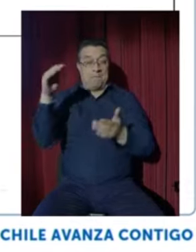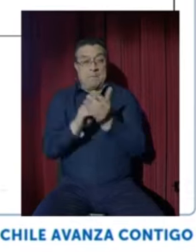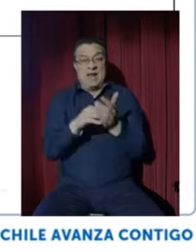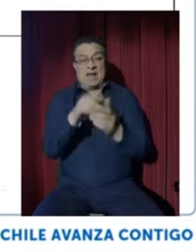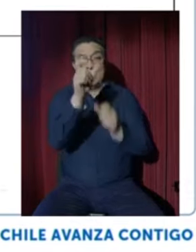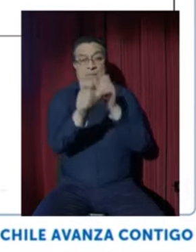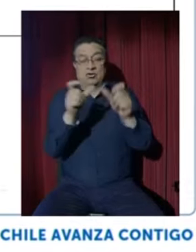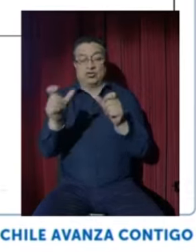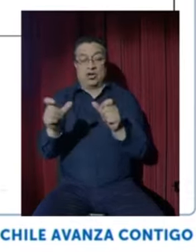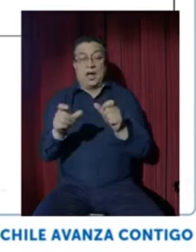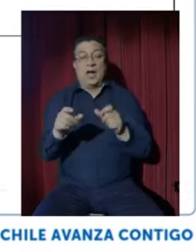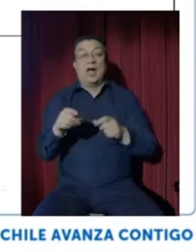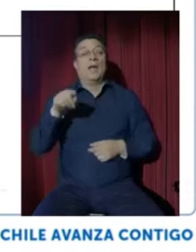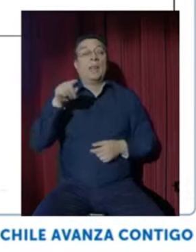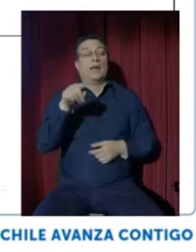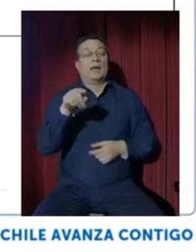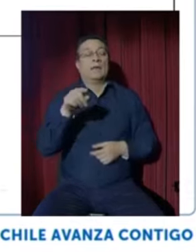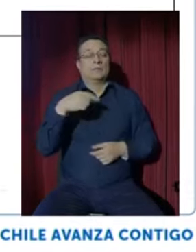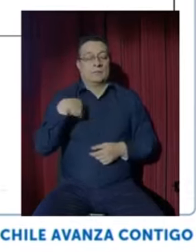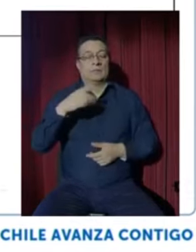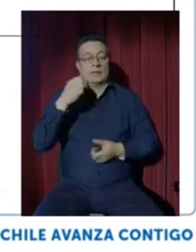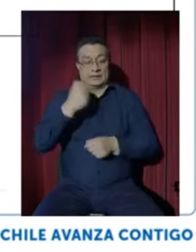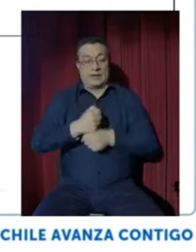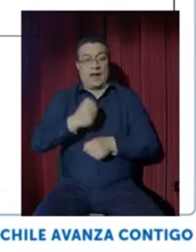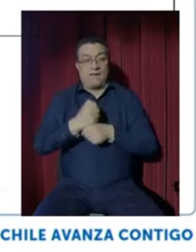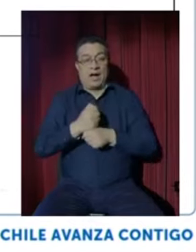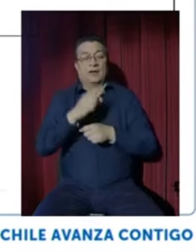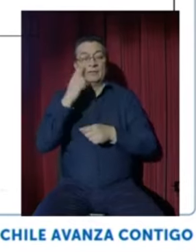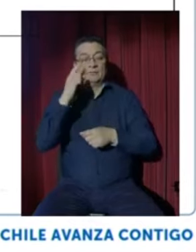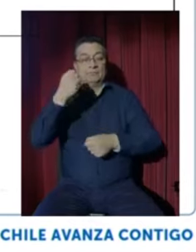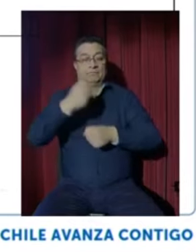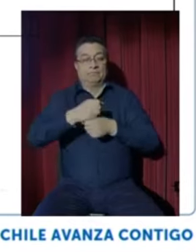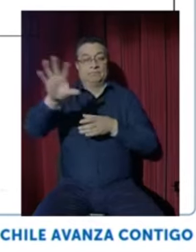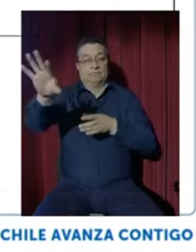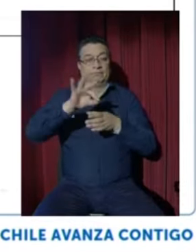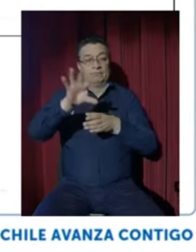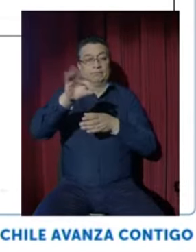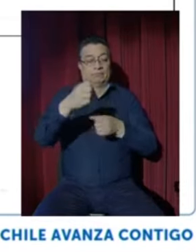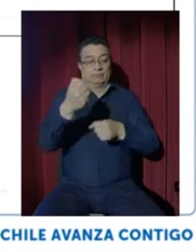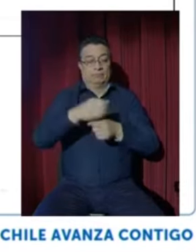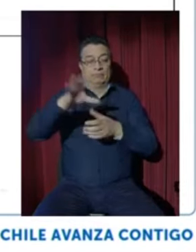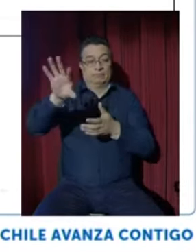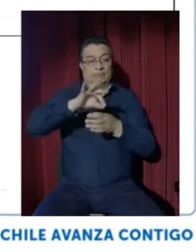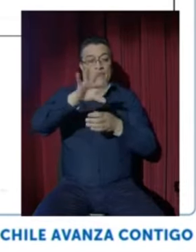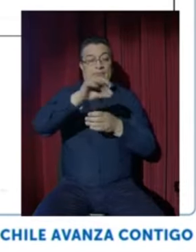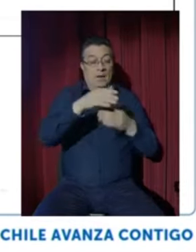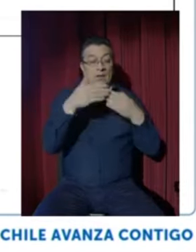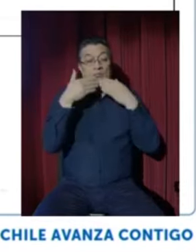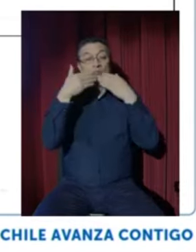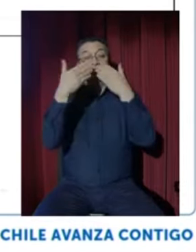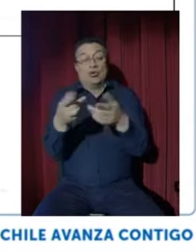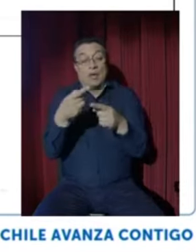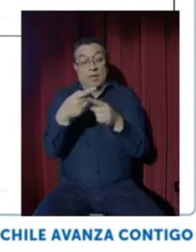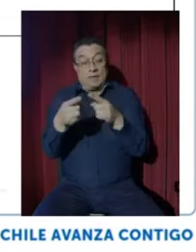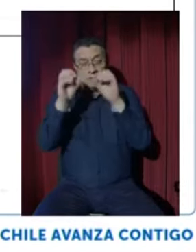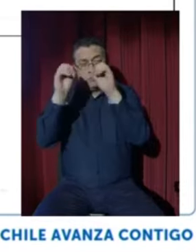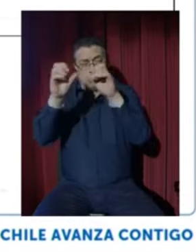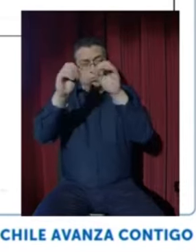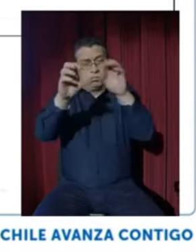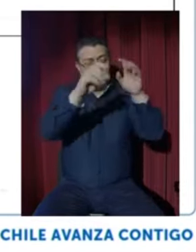eh que eh trabaja en la inserción laboral Se entregan distintas tipos de de